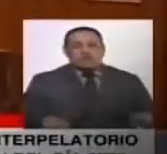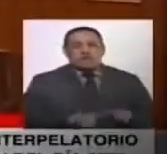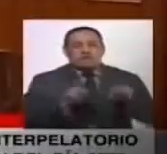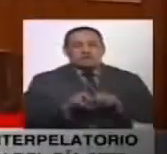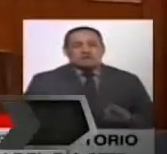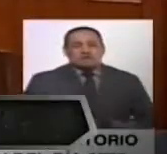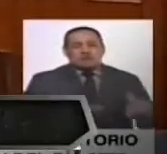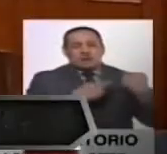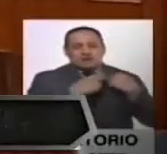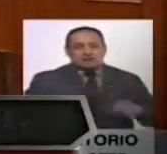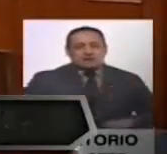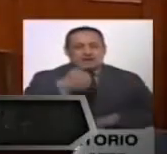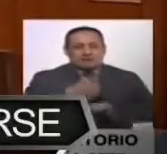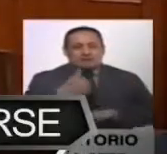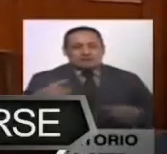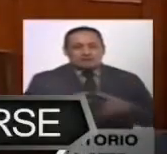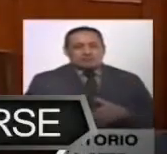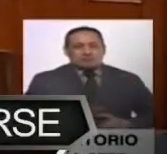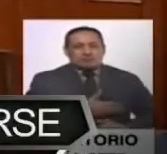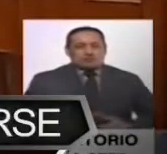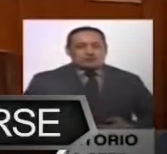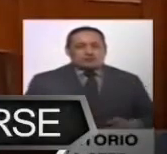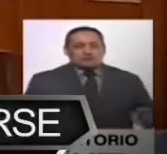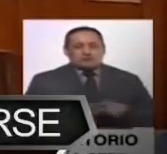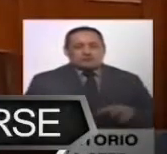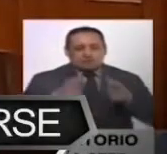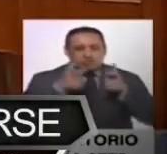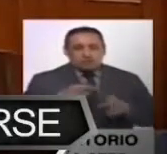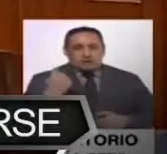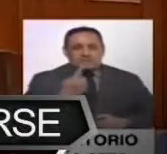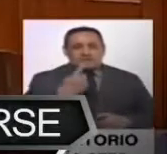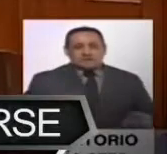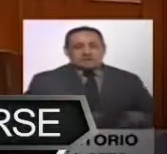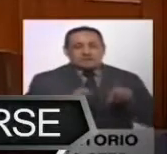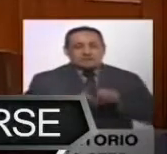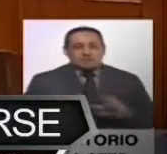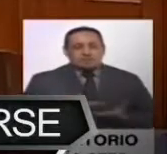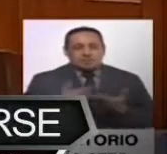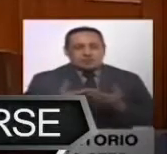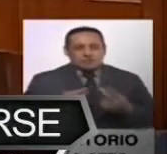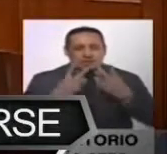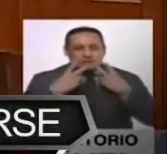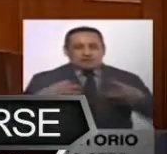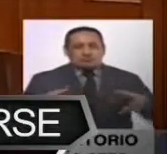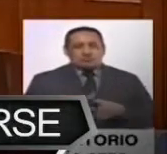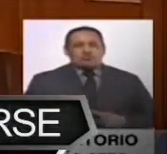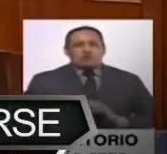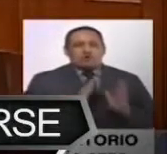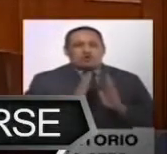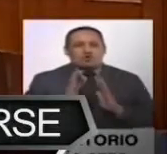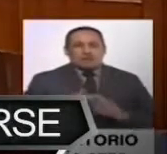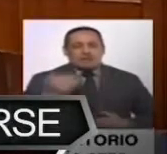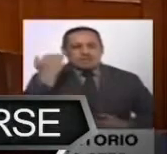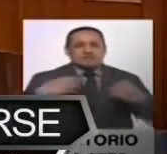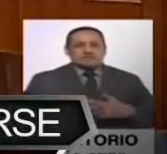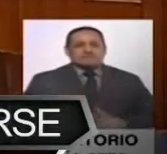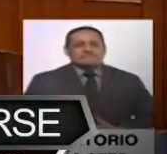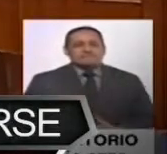Los cargos de jefe de Estado Mayor General e Inspector General son designados en estricto orden de antigüedad y